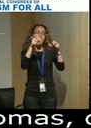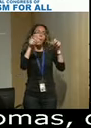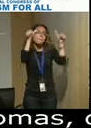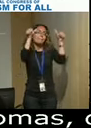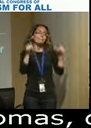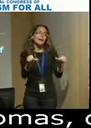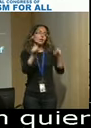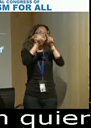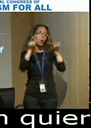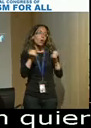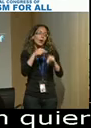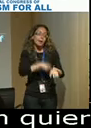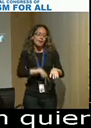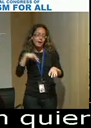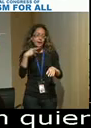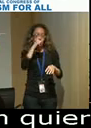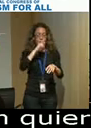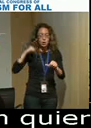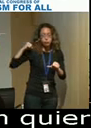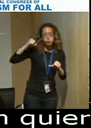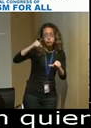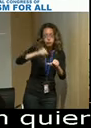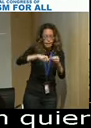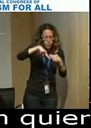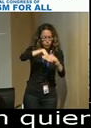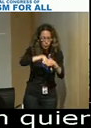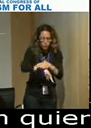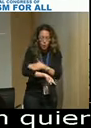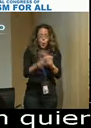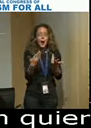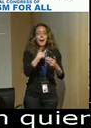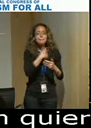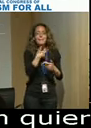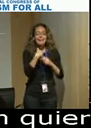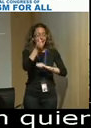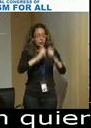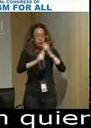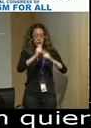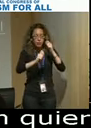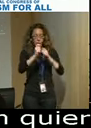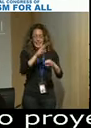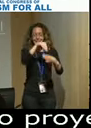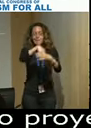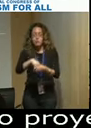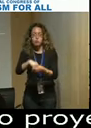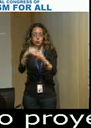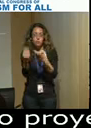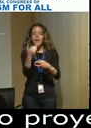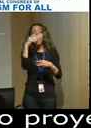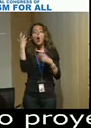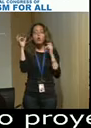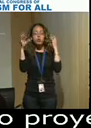nosotros durante estos años de trabajo hemos profundizado mucho en el papel que tienen las asociaciones en el acceso al ocio de cualquier persona